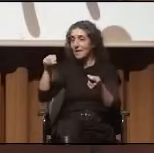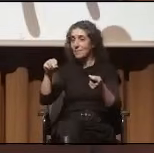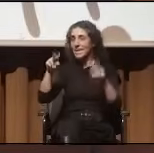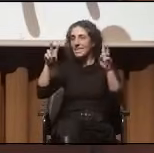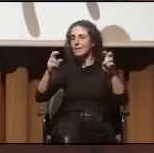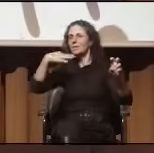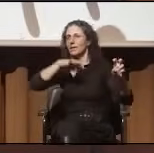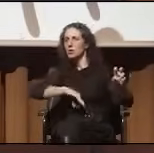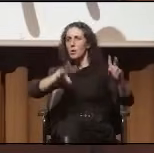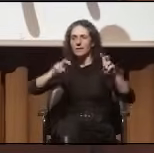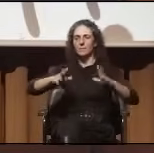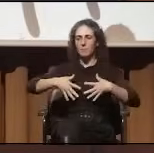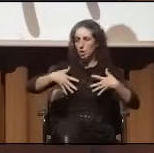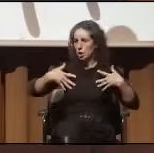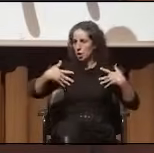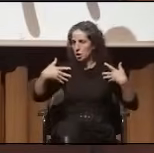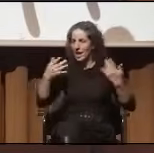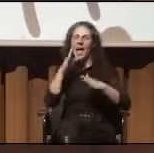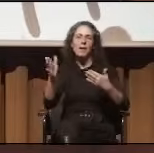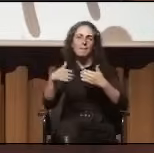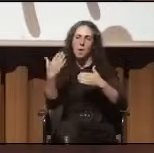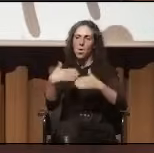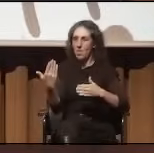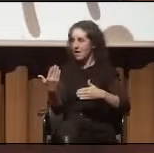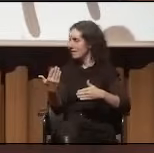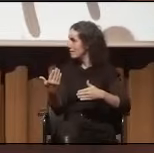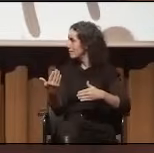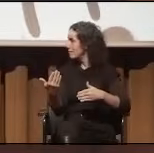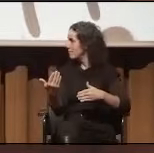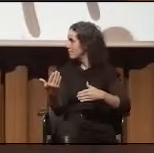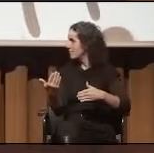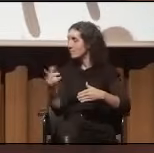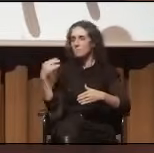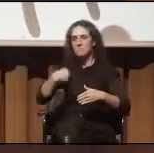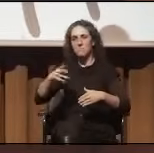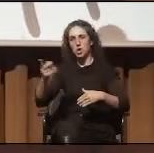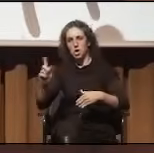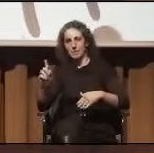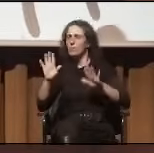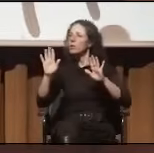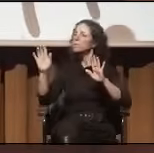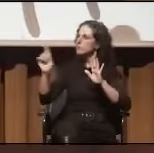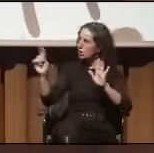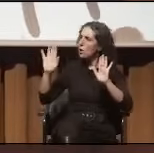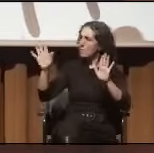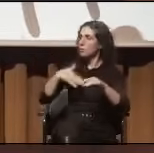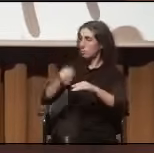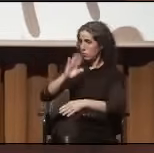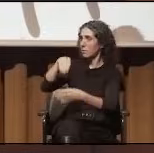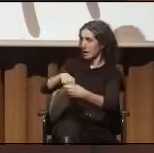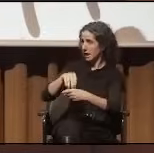tema emocional, yo creo que está de moda y es algo que… ¿No es lo mismo? No es lo mismo, pero también se puede introducir.